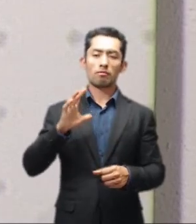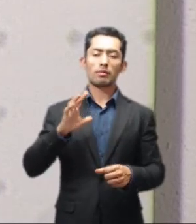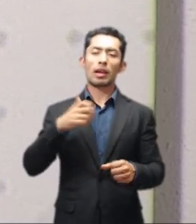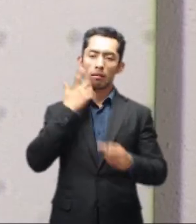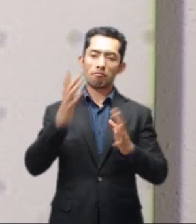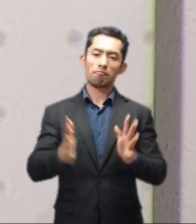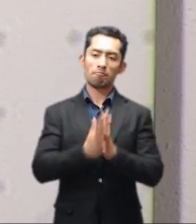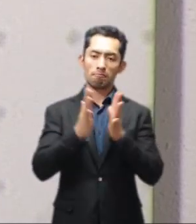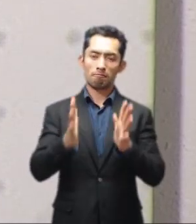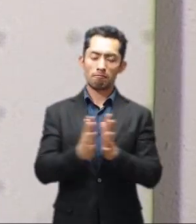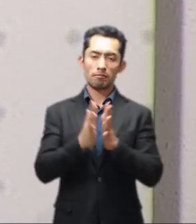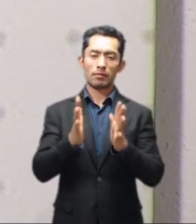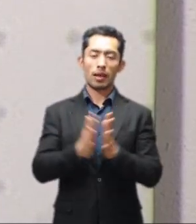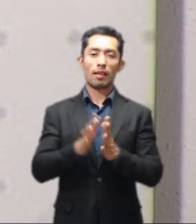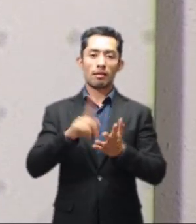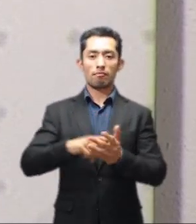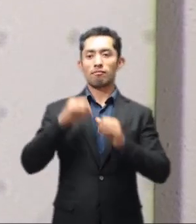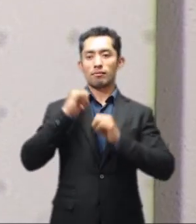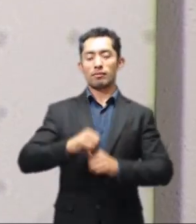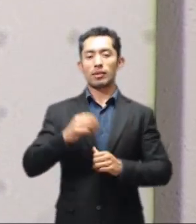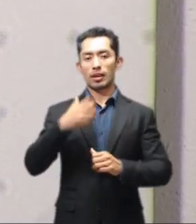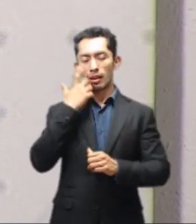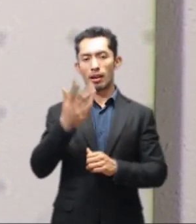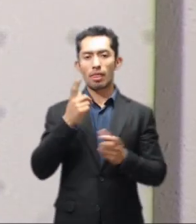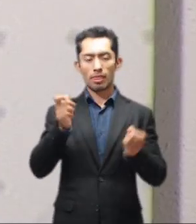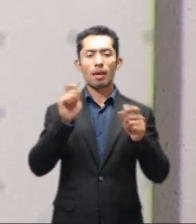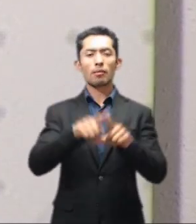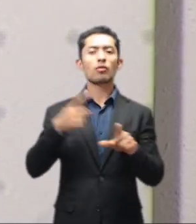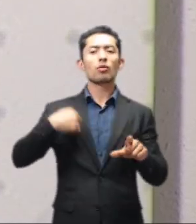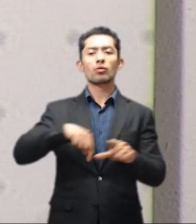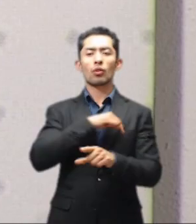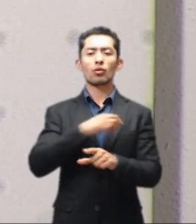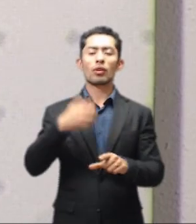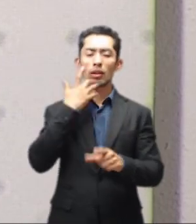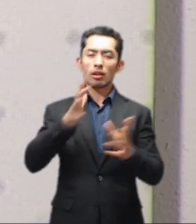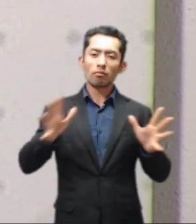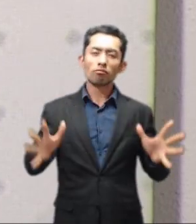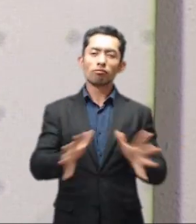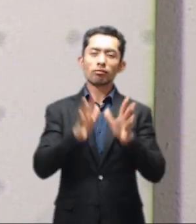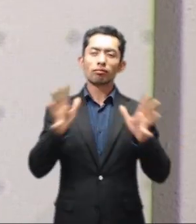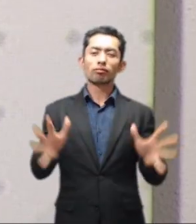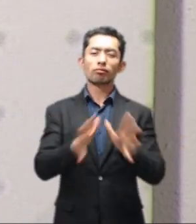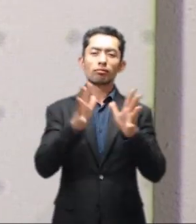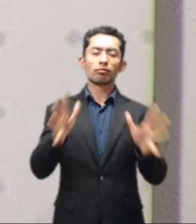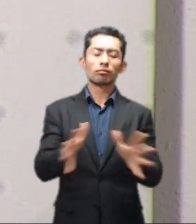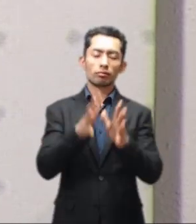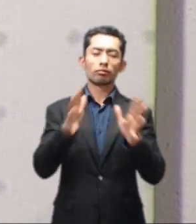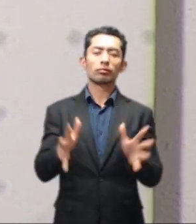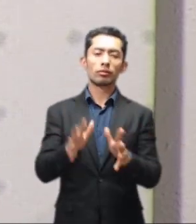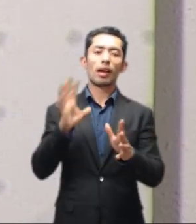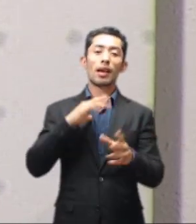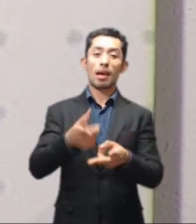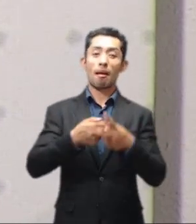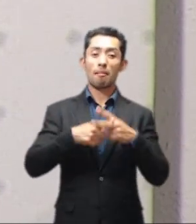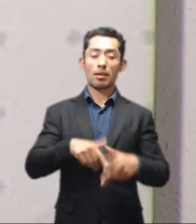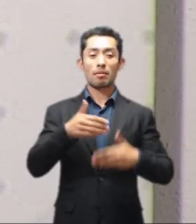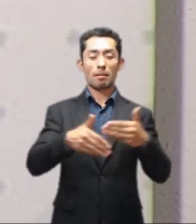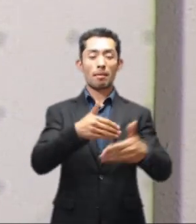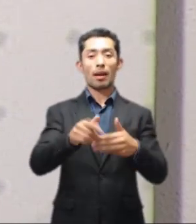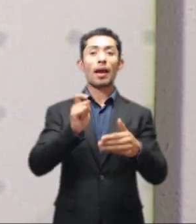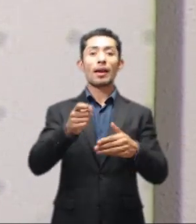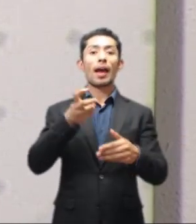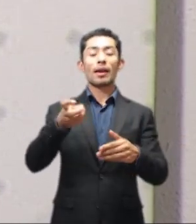participar en ese puesto y buscamos nosotros y y promovemos desde un principio que esto